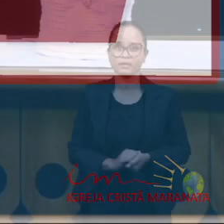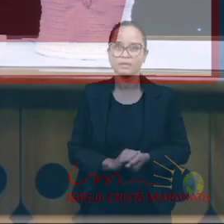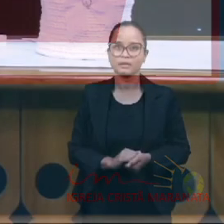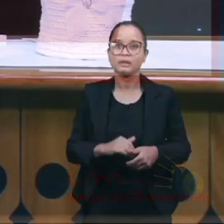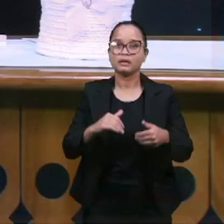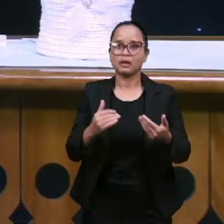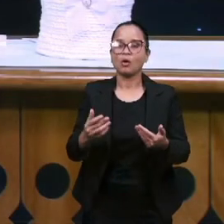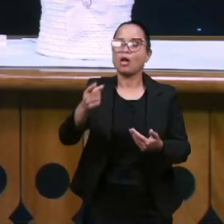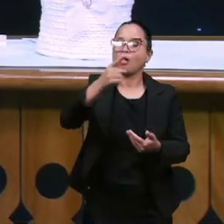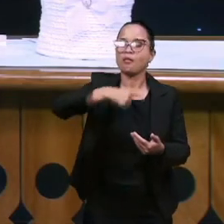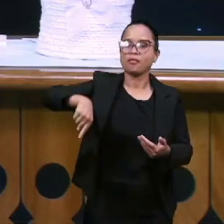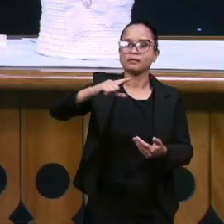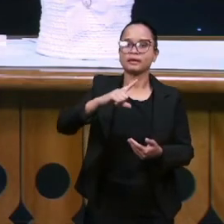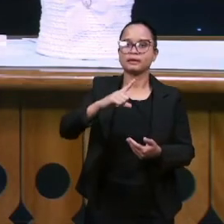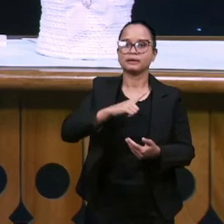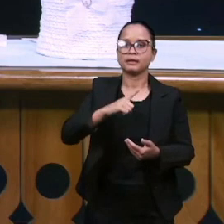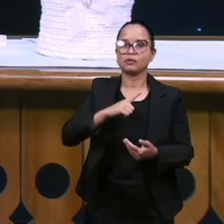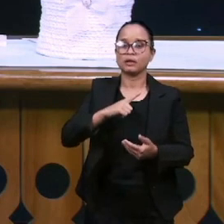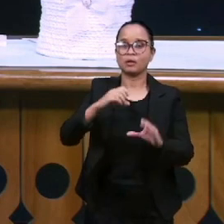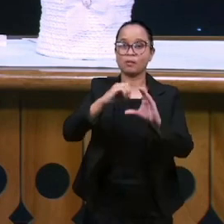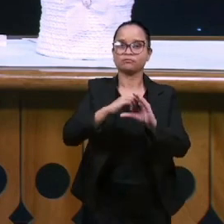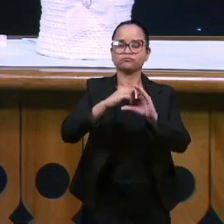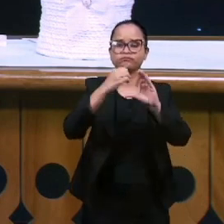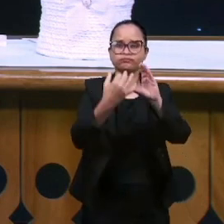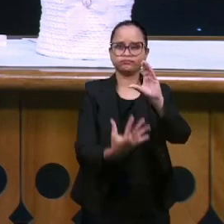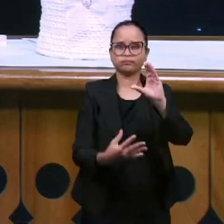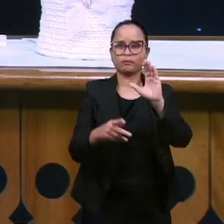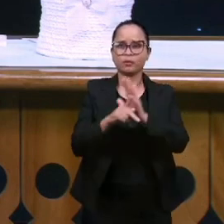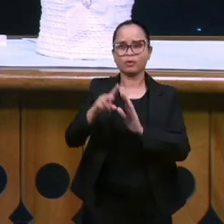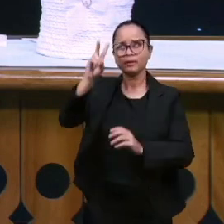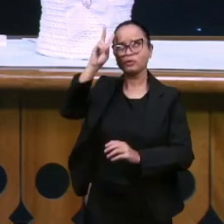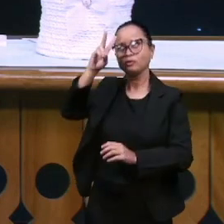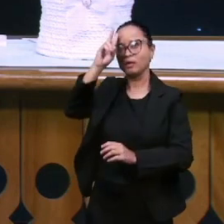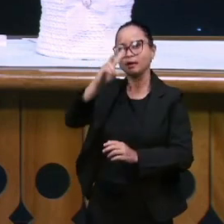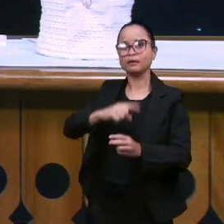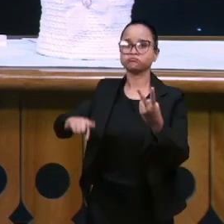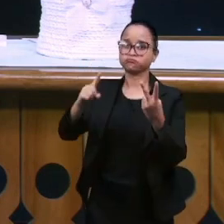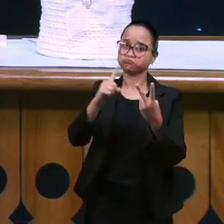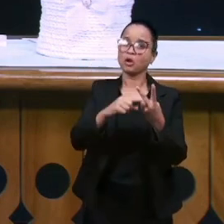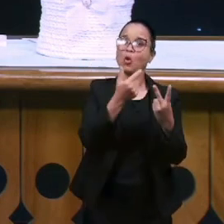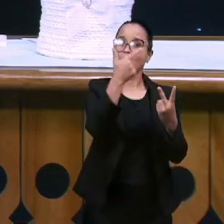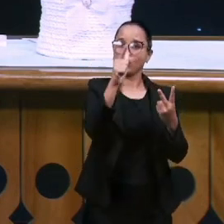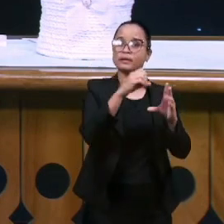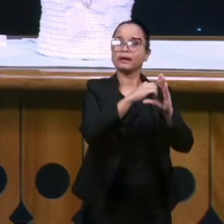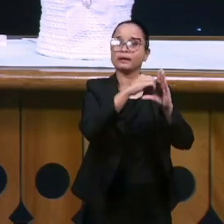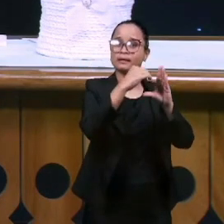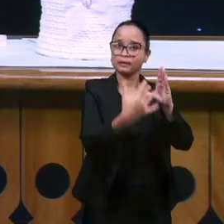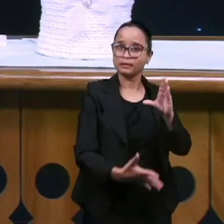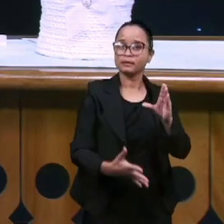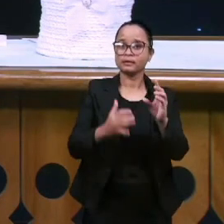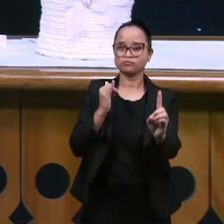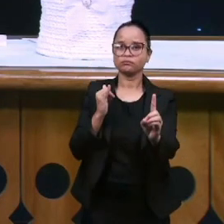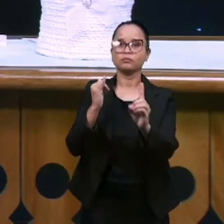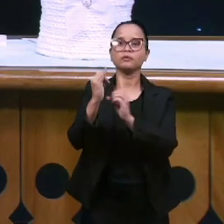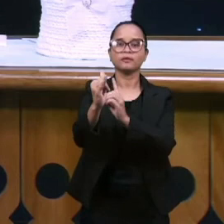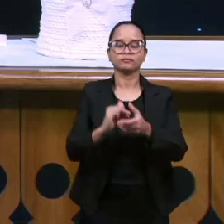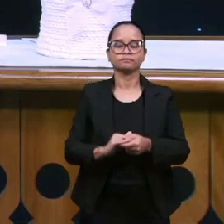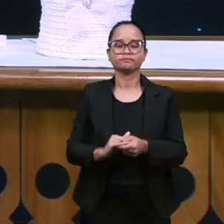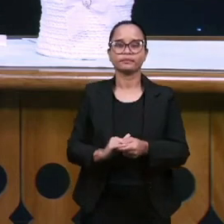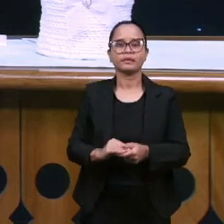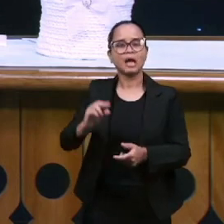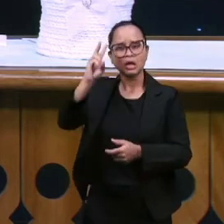Nosotros tenemos aquí un aspecto histórico y otro profético. En el aspecto